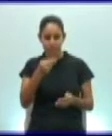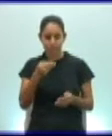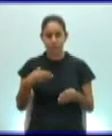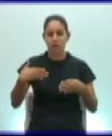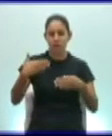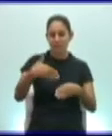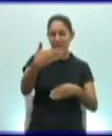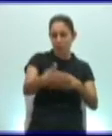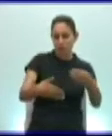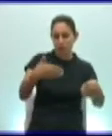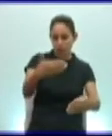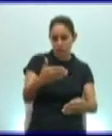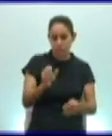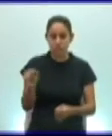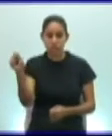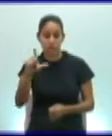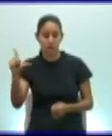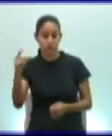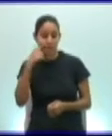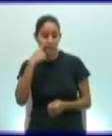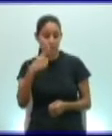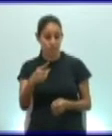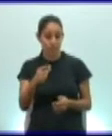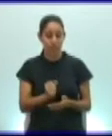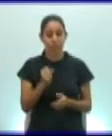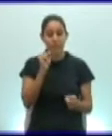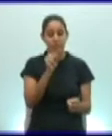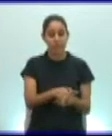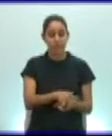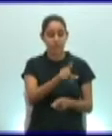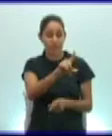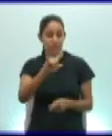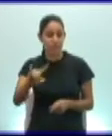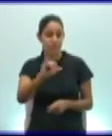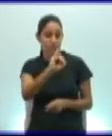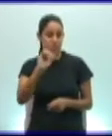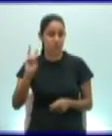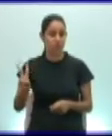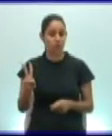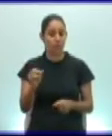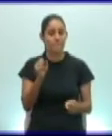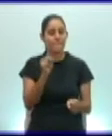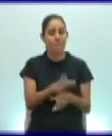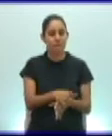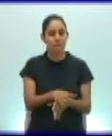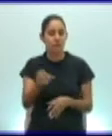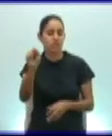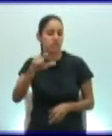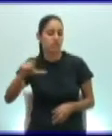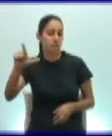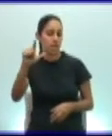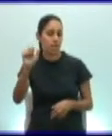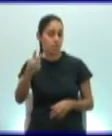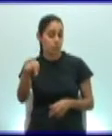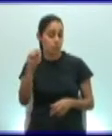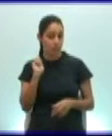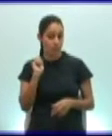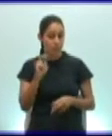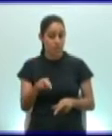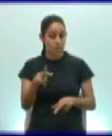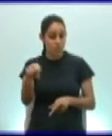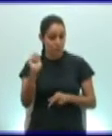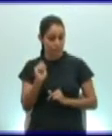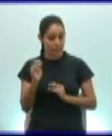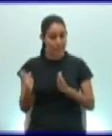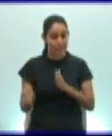de 1962 en Cuba comienza la construcción del socialismo. En esta etapa se crearon las bases, se dieron